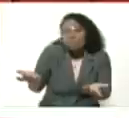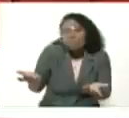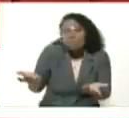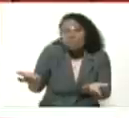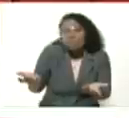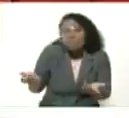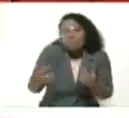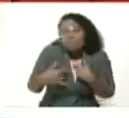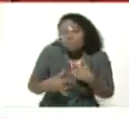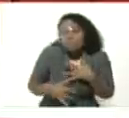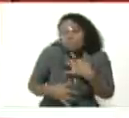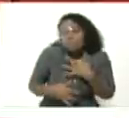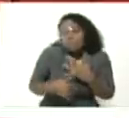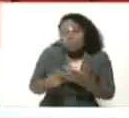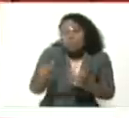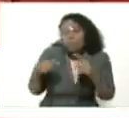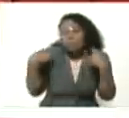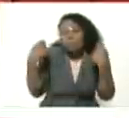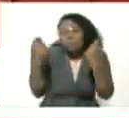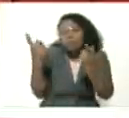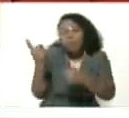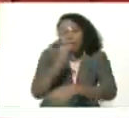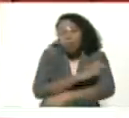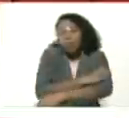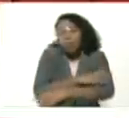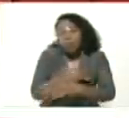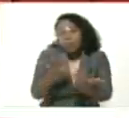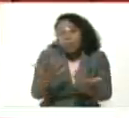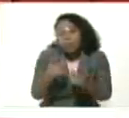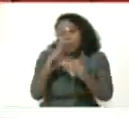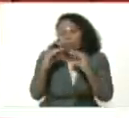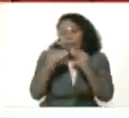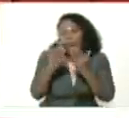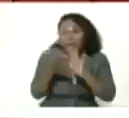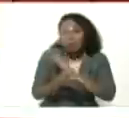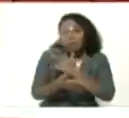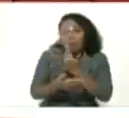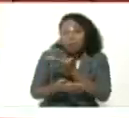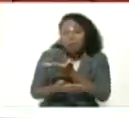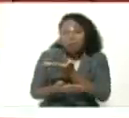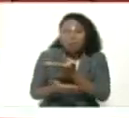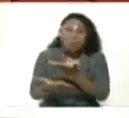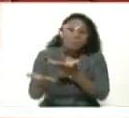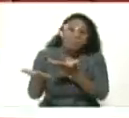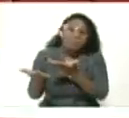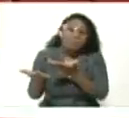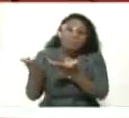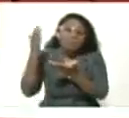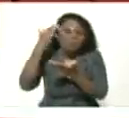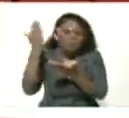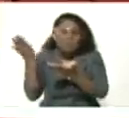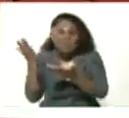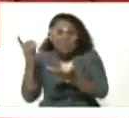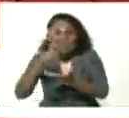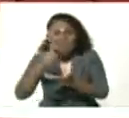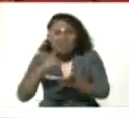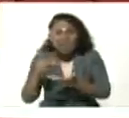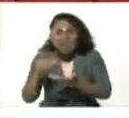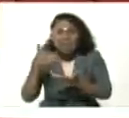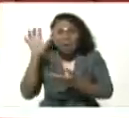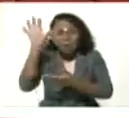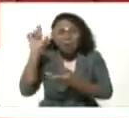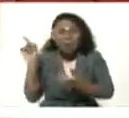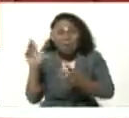me da como cosa hacerle propaganda a la oposición. Uno habla de ellos y no se merecen que el país hable de ellos.